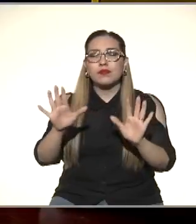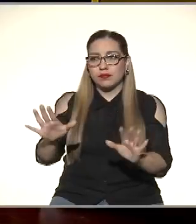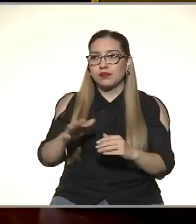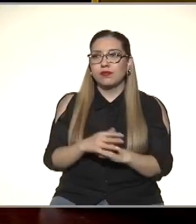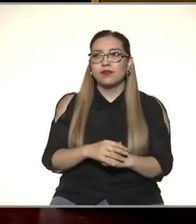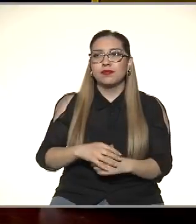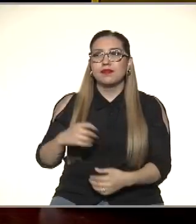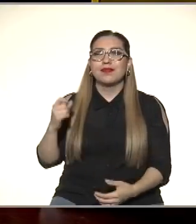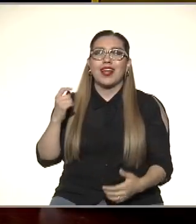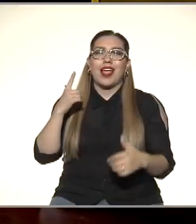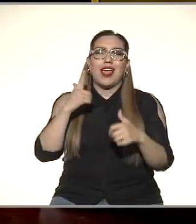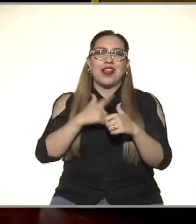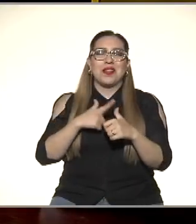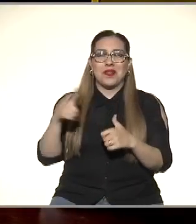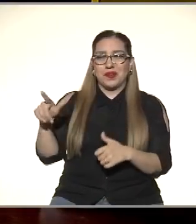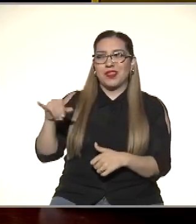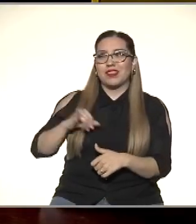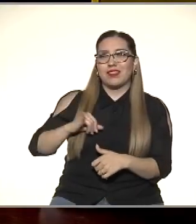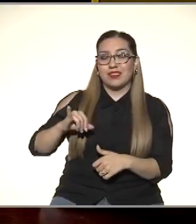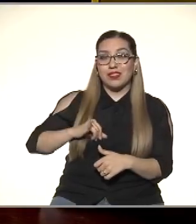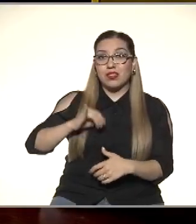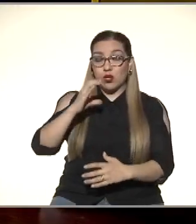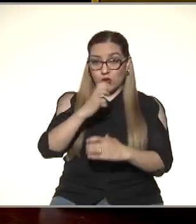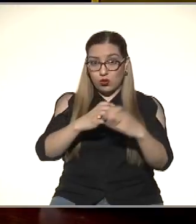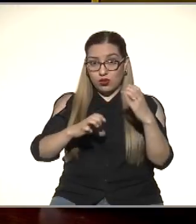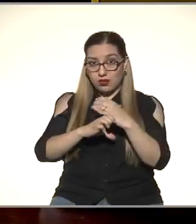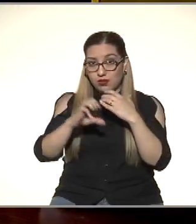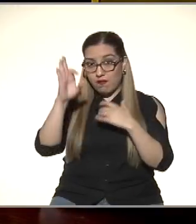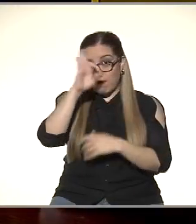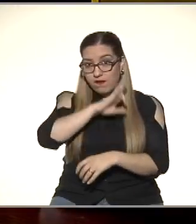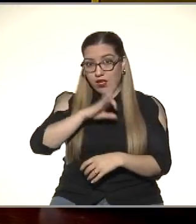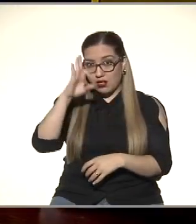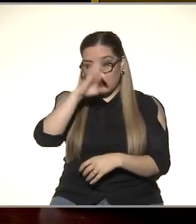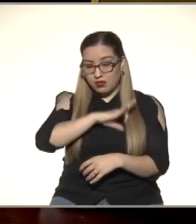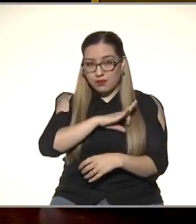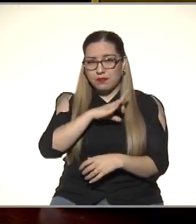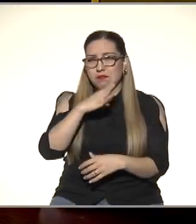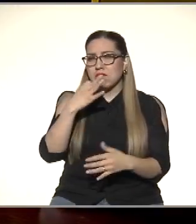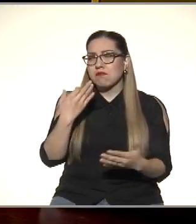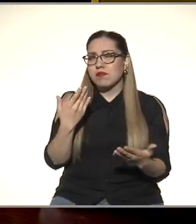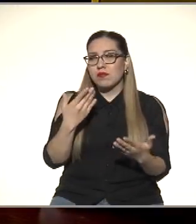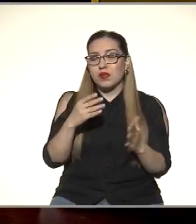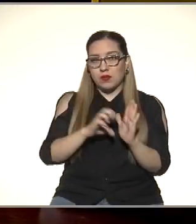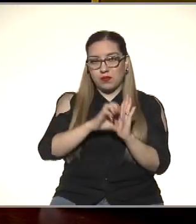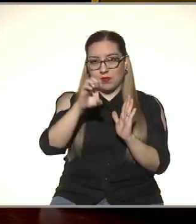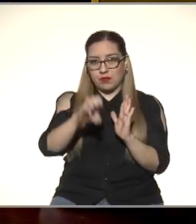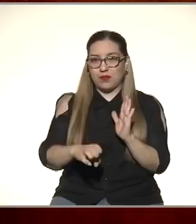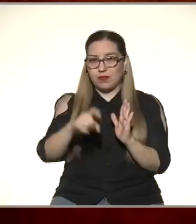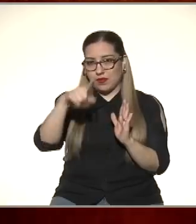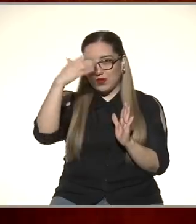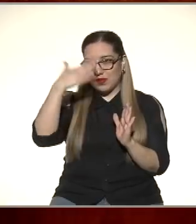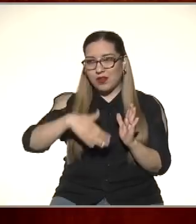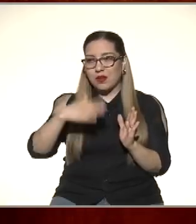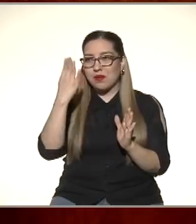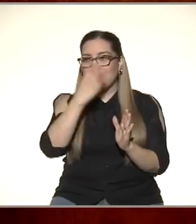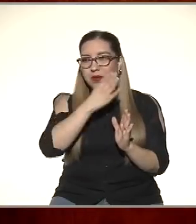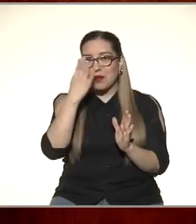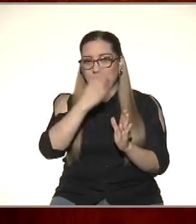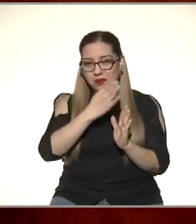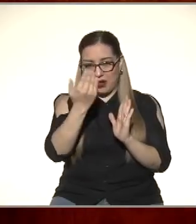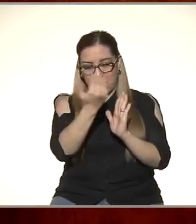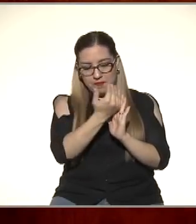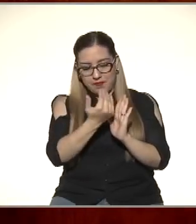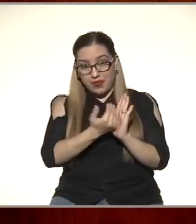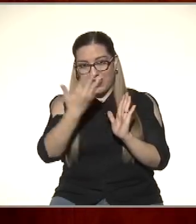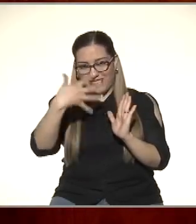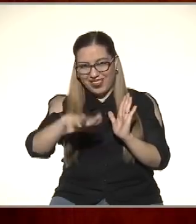llamó la atención esto que decía, porque además es cierto. En un principio, bueno, pues están los 10 mandamientos, ¿no? No, el adulterio,